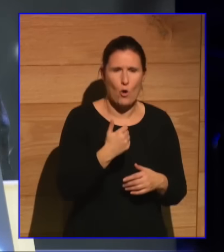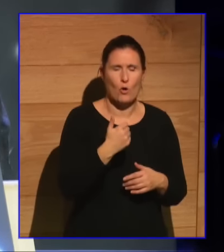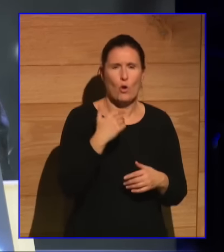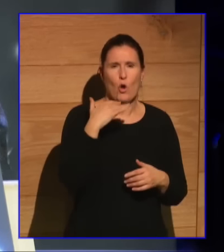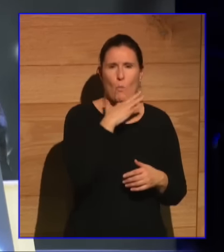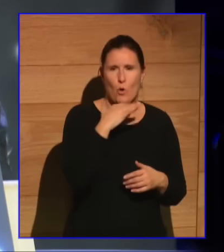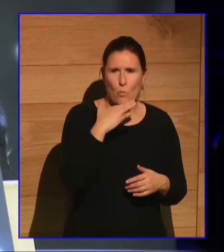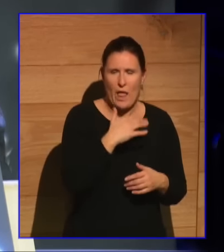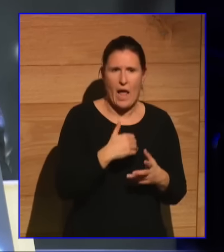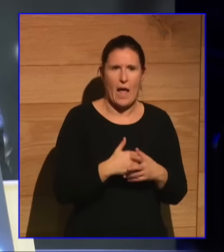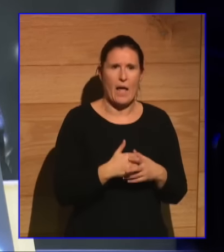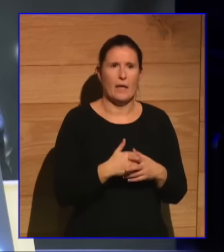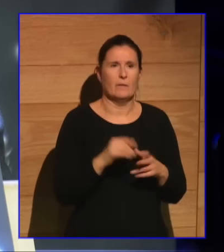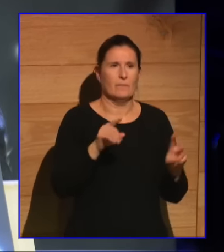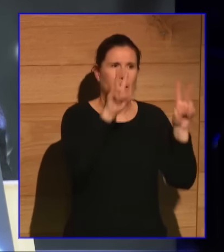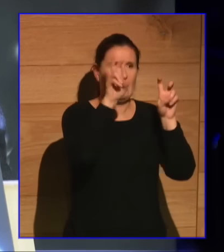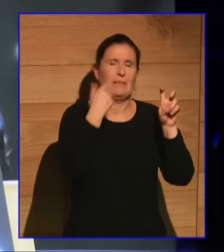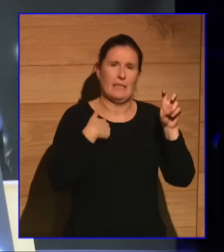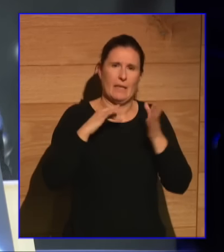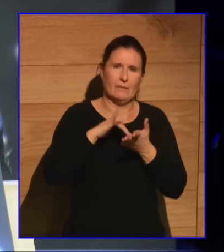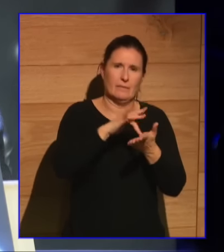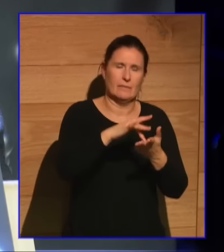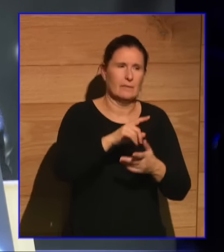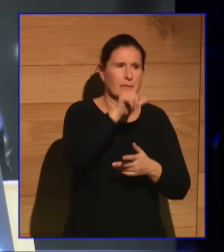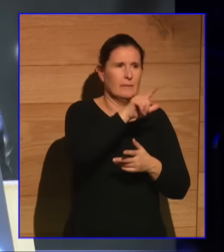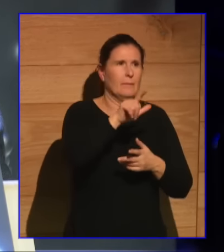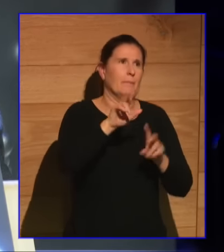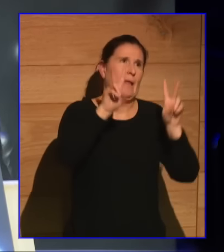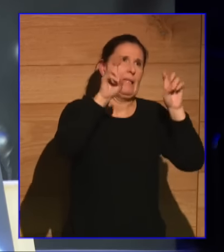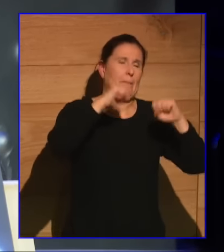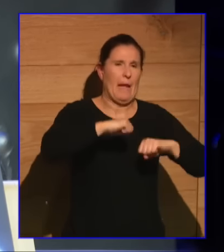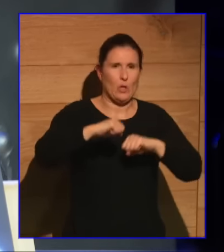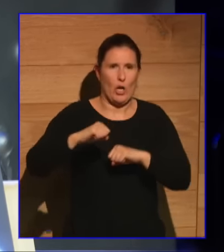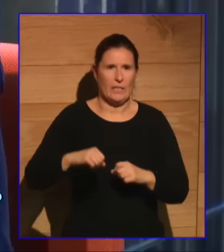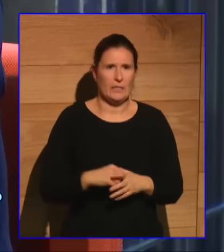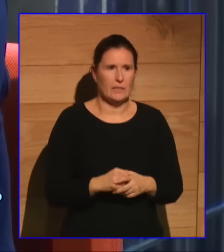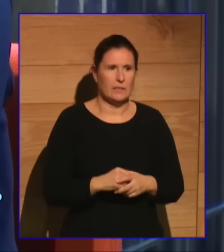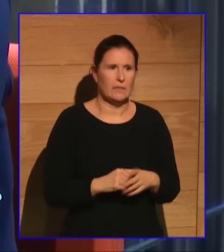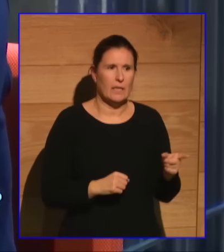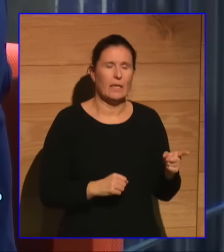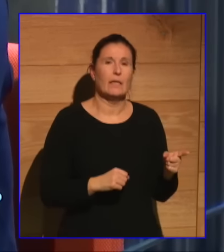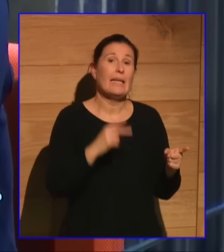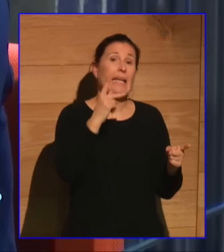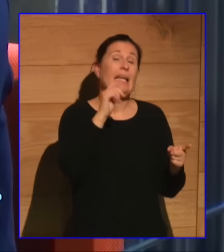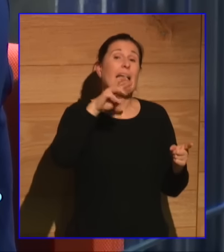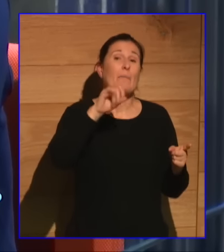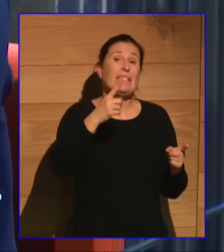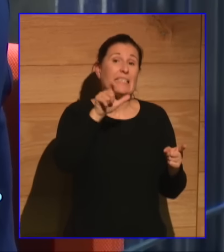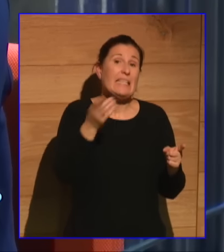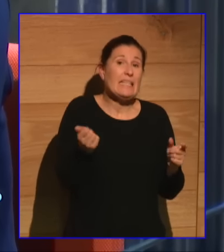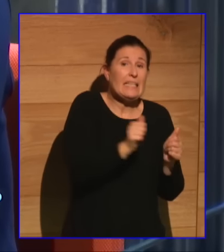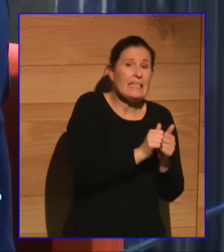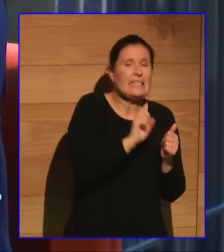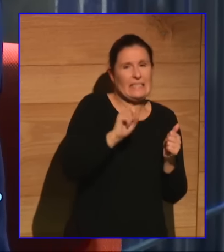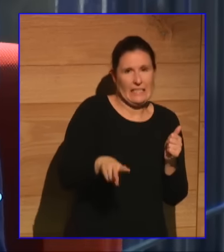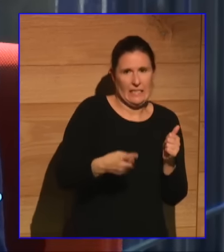temas teóricamente, o como se decía entonces, adultos. O... Ahí sin Kaminski y se nota mucho. Bueno, Alan Daviau creo